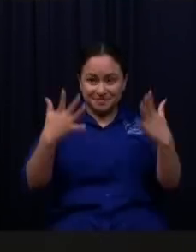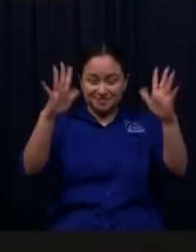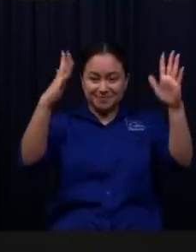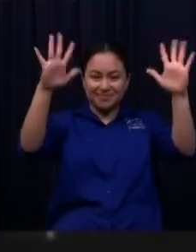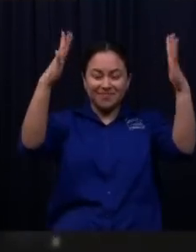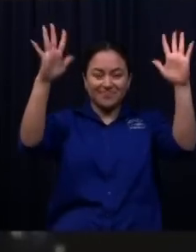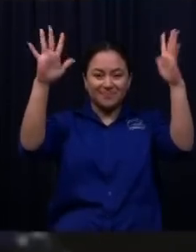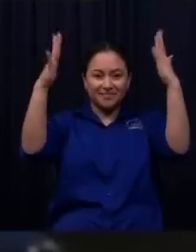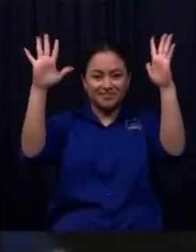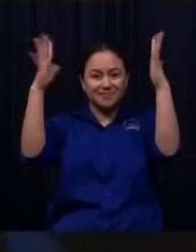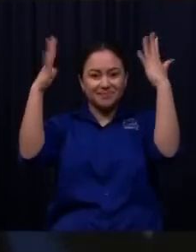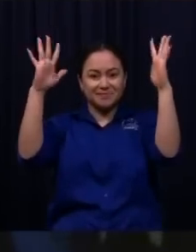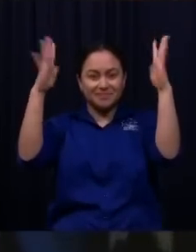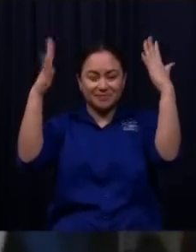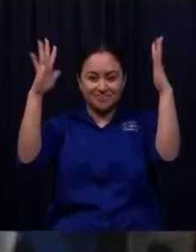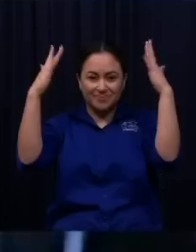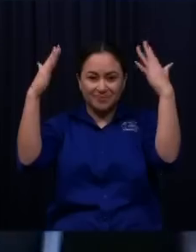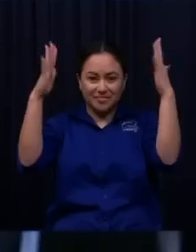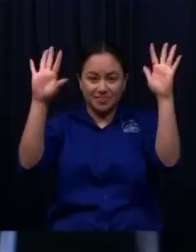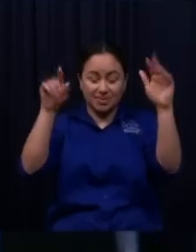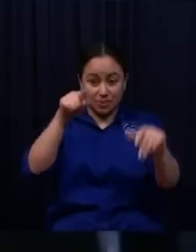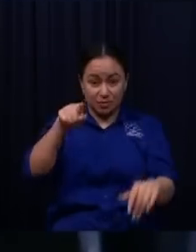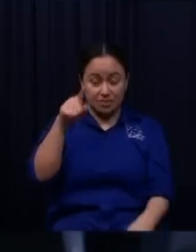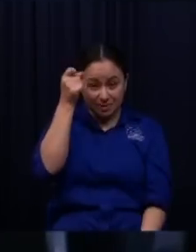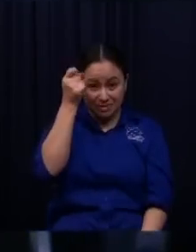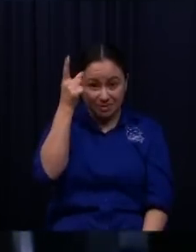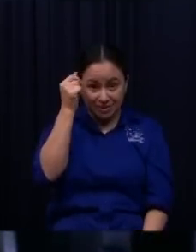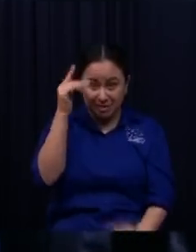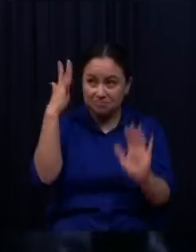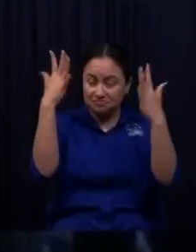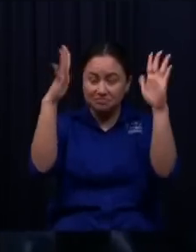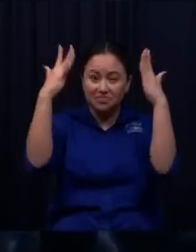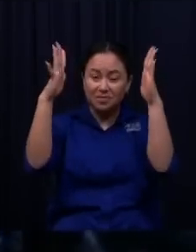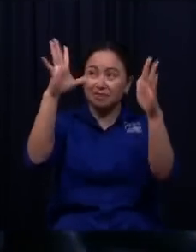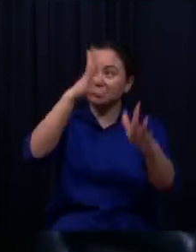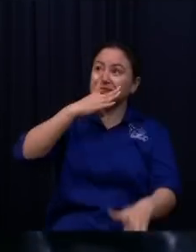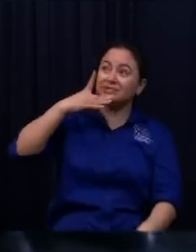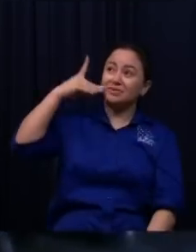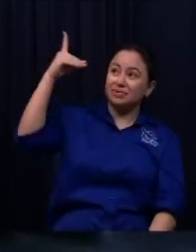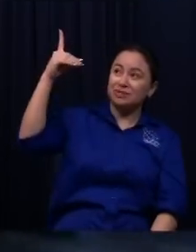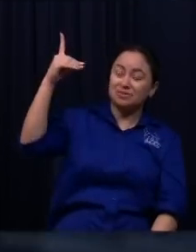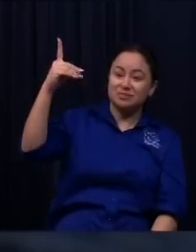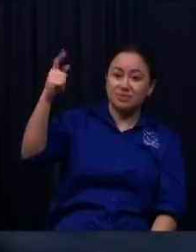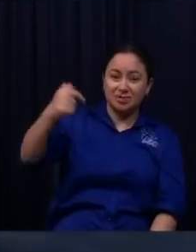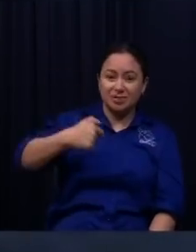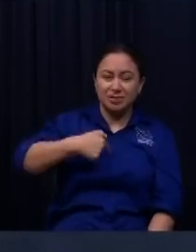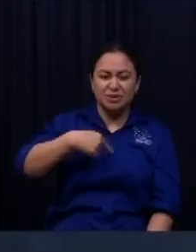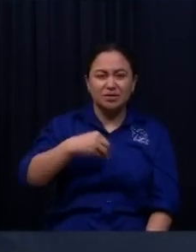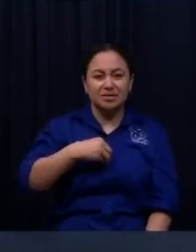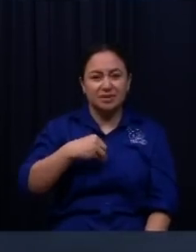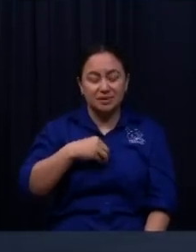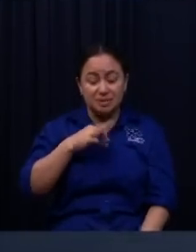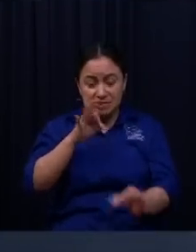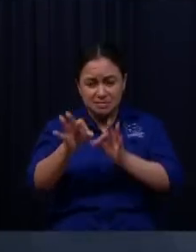me está dando a entender, hermano, por favor. Mire, lo que le estoy tratando de decir es que